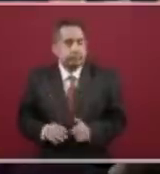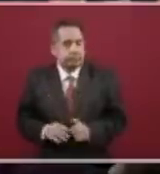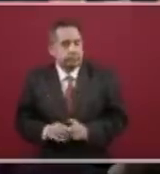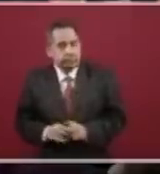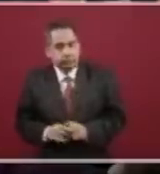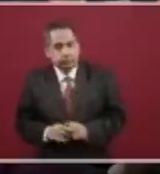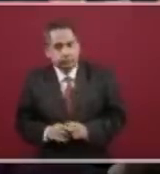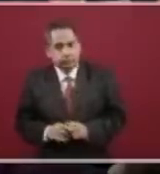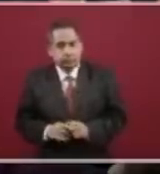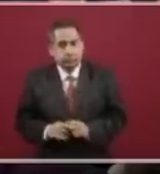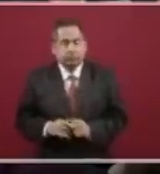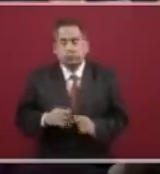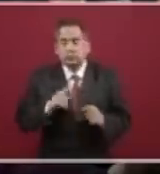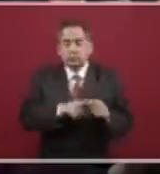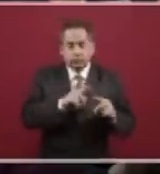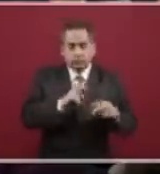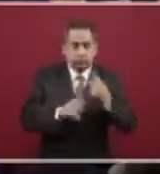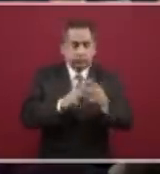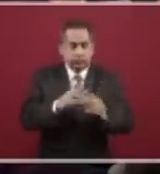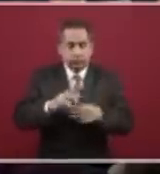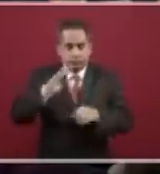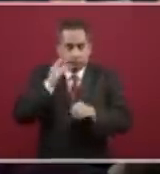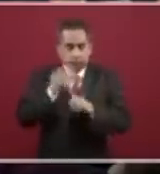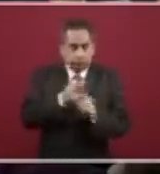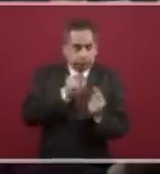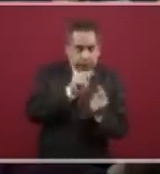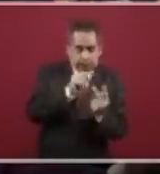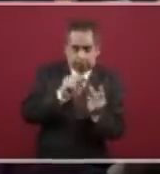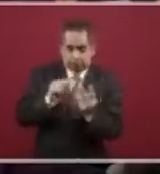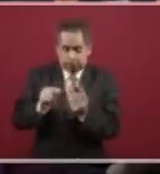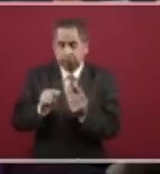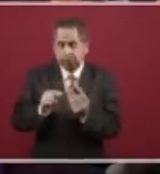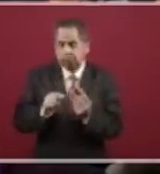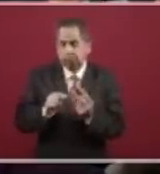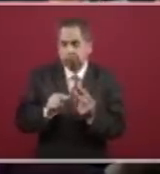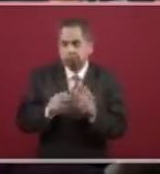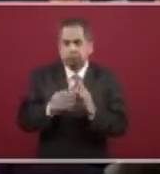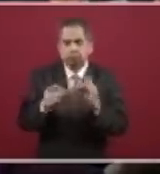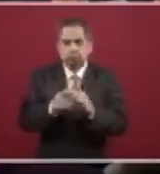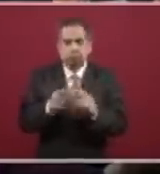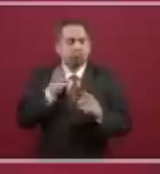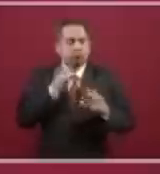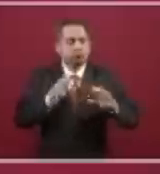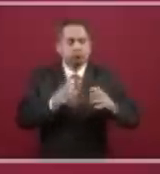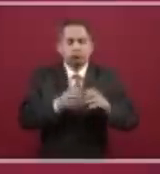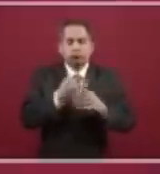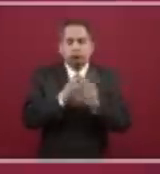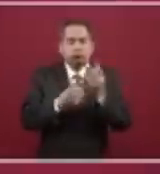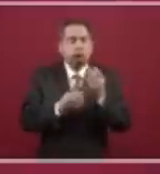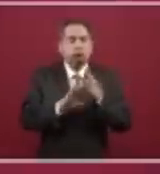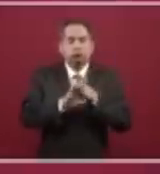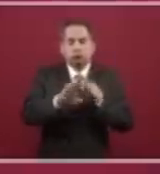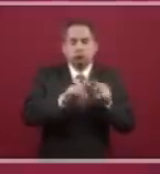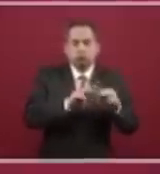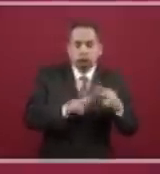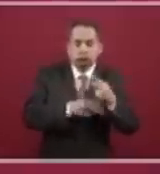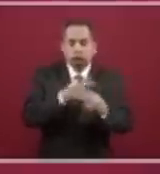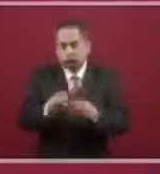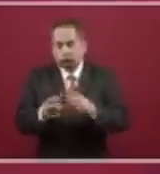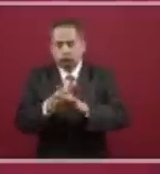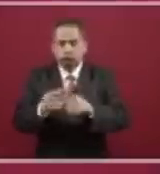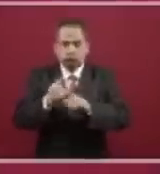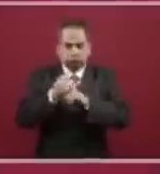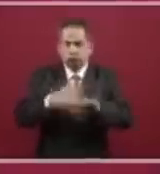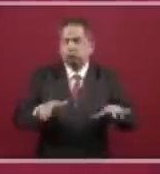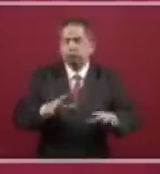los responsables de la política migratoria en el país a informar va a